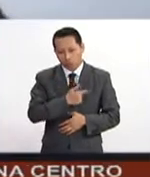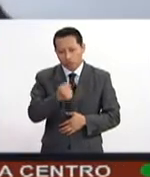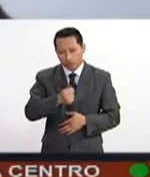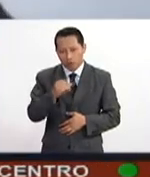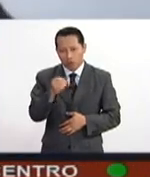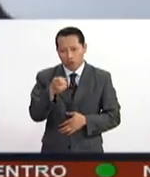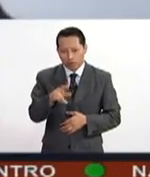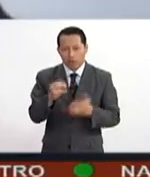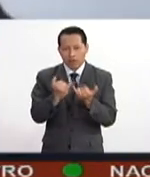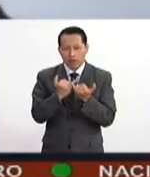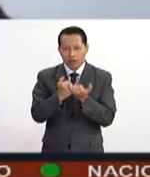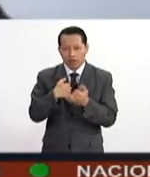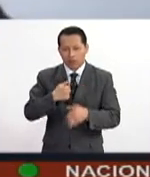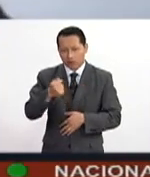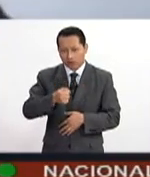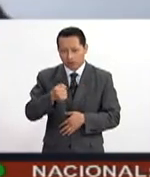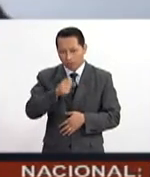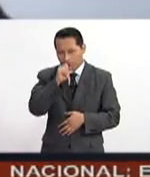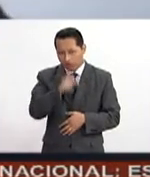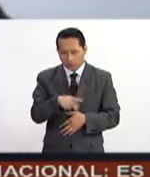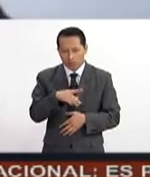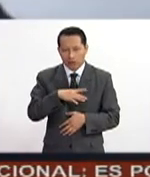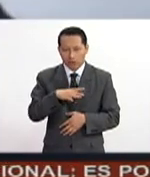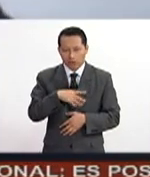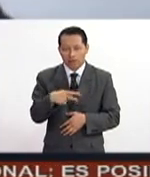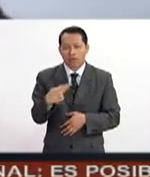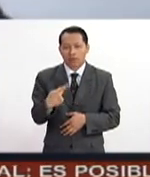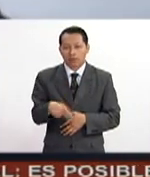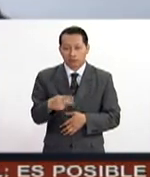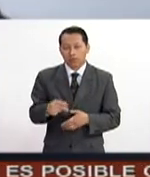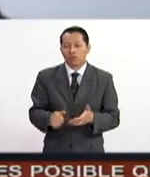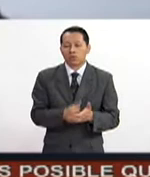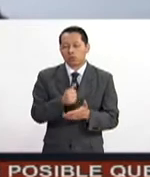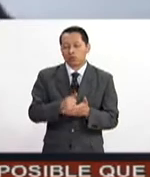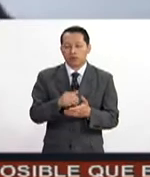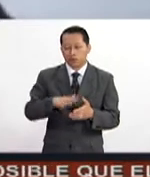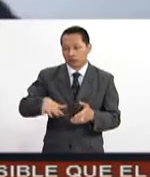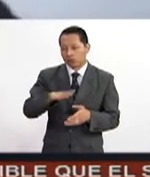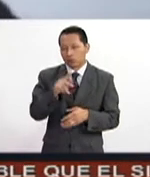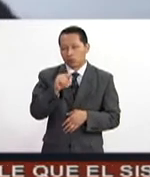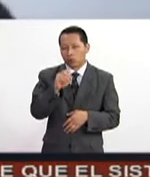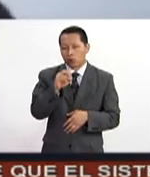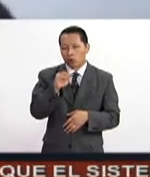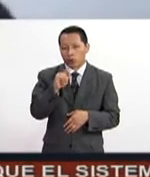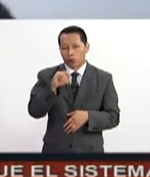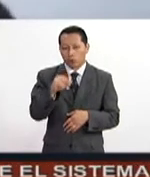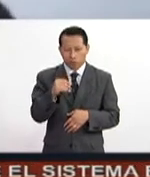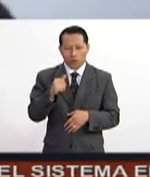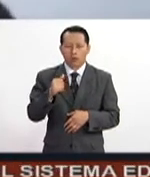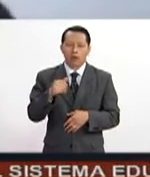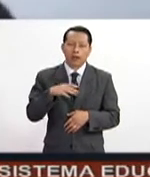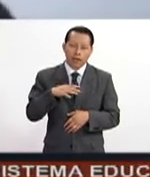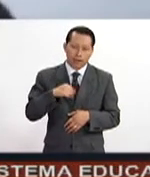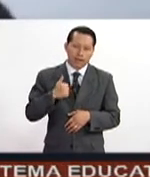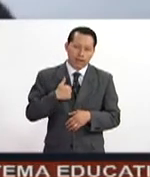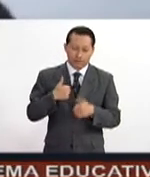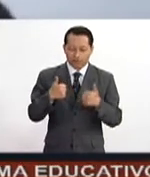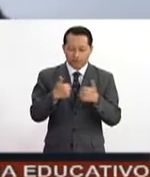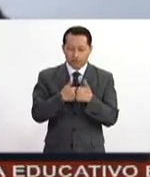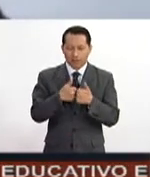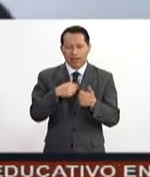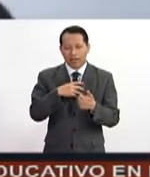Omar. Igualmente los saludo desde la Universidad de Ontario, aquí en la ciudad de Toronto, Canadá. Este lago que, por cierto, hace frontera con los Estados